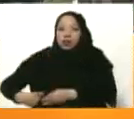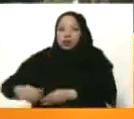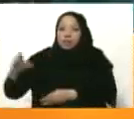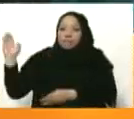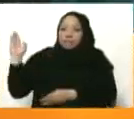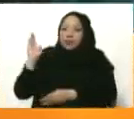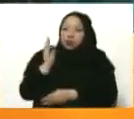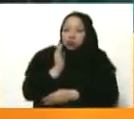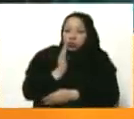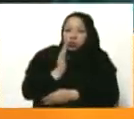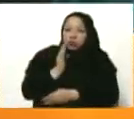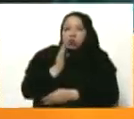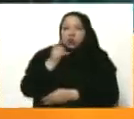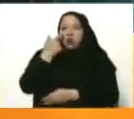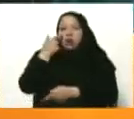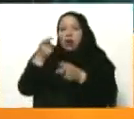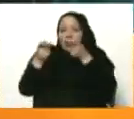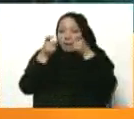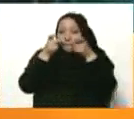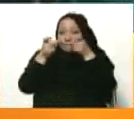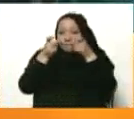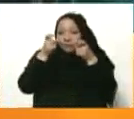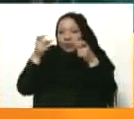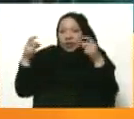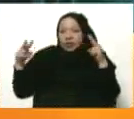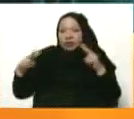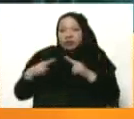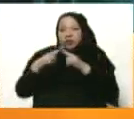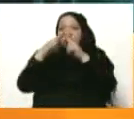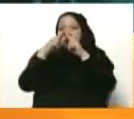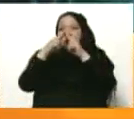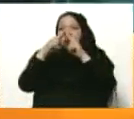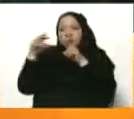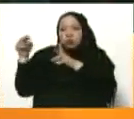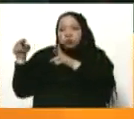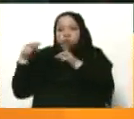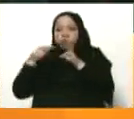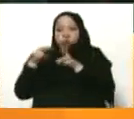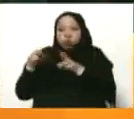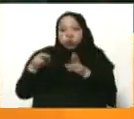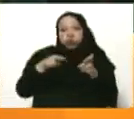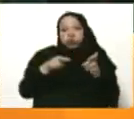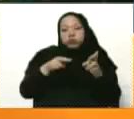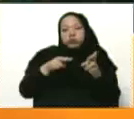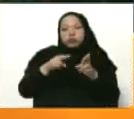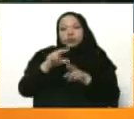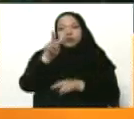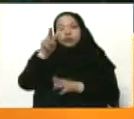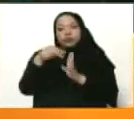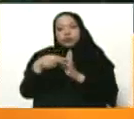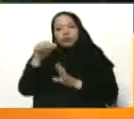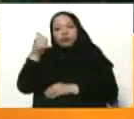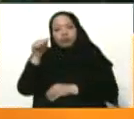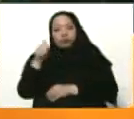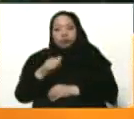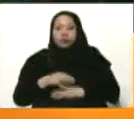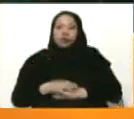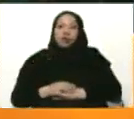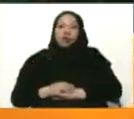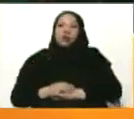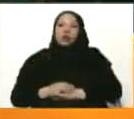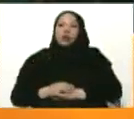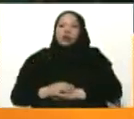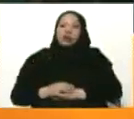mismos las condiciones en las cuales se encuentra Macayapa, ¿no? Esta quebrada, por supuesto, bueno, en el 2010 tiene una data que